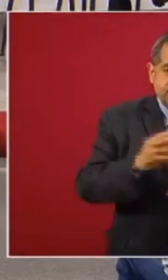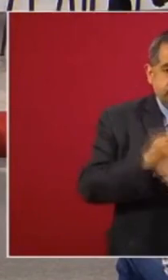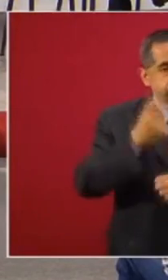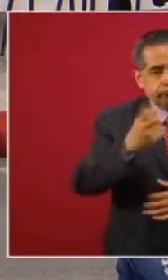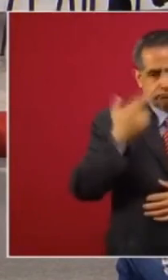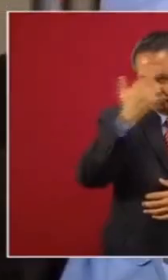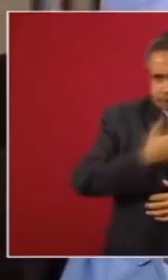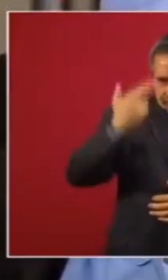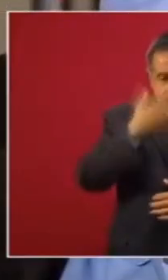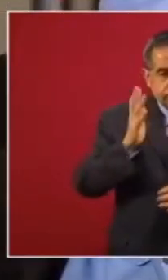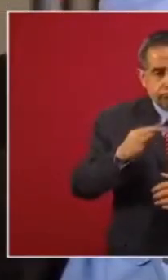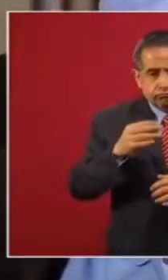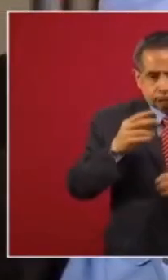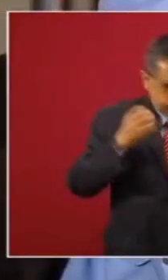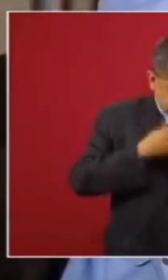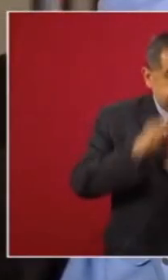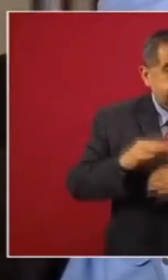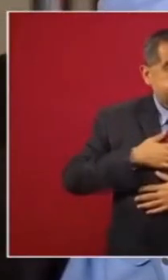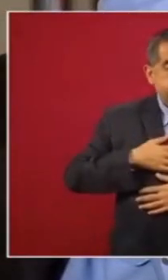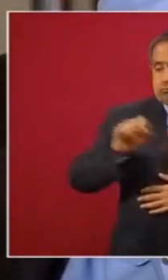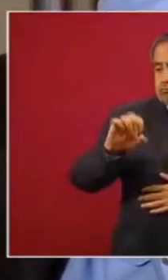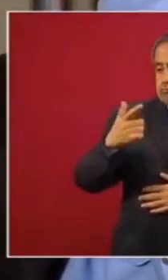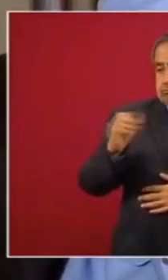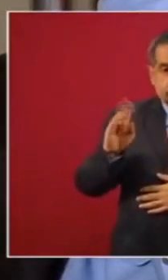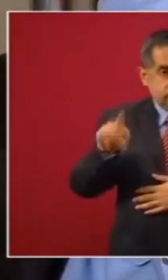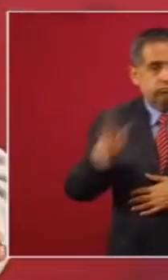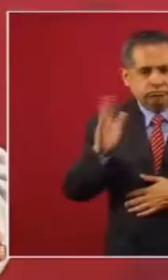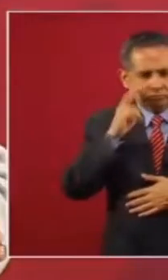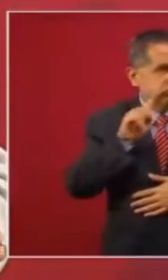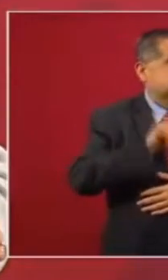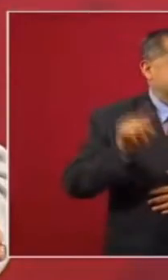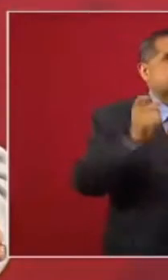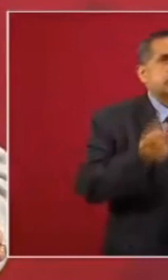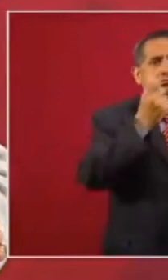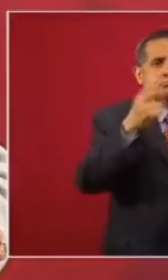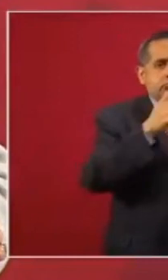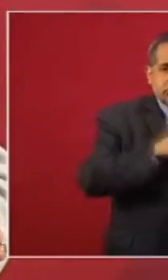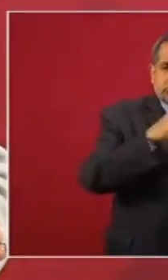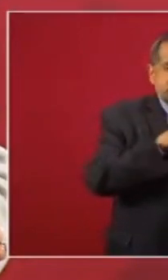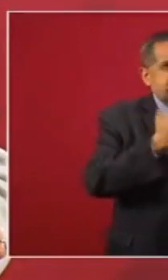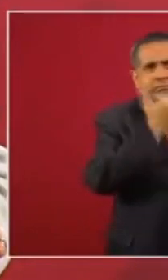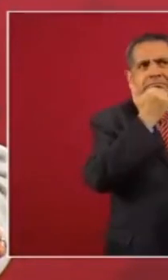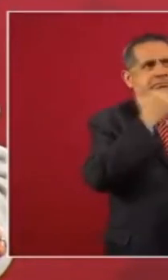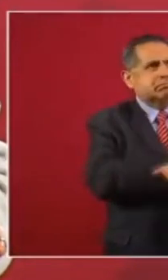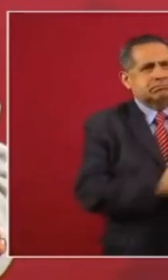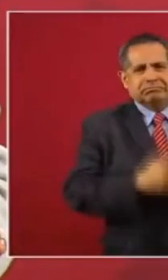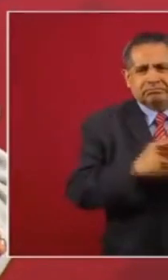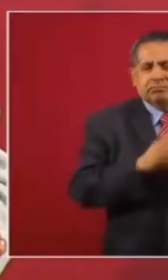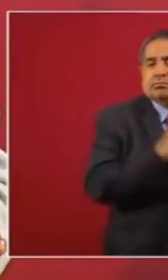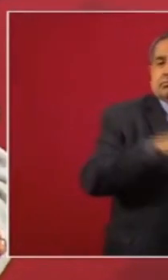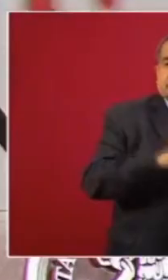una revisión, y la estamos haciendo en la Secretaría de Gobernación, de aquellos resabios todavía de normativas, sobre todo en códigos